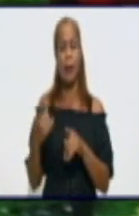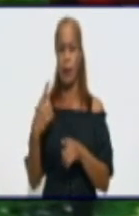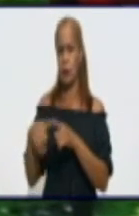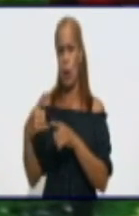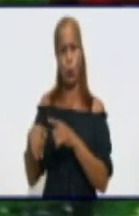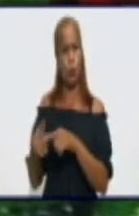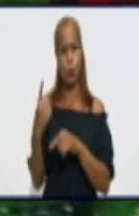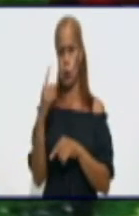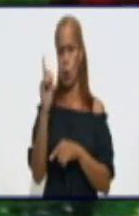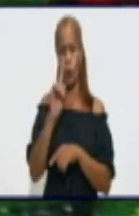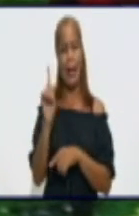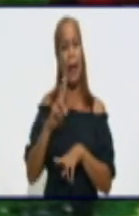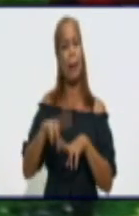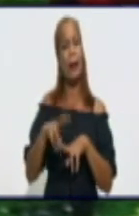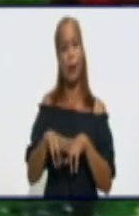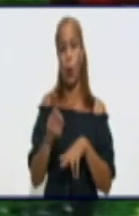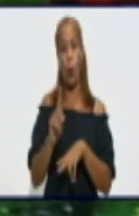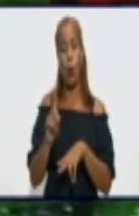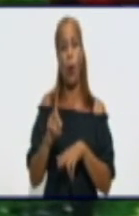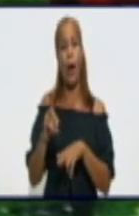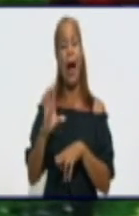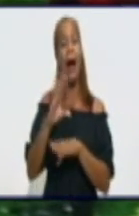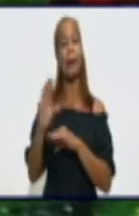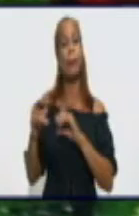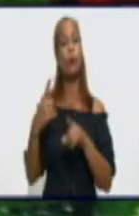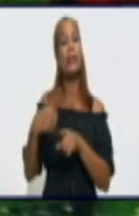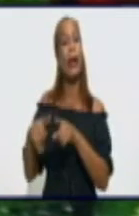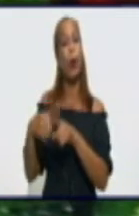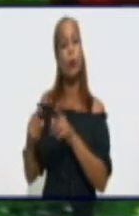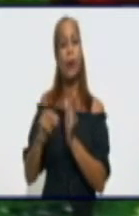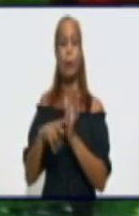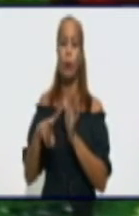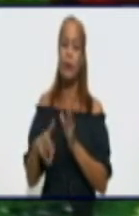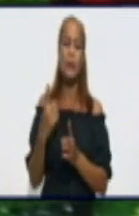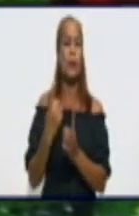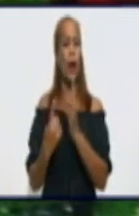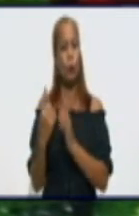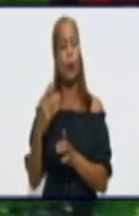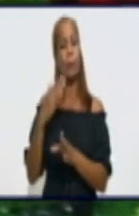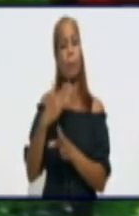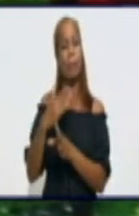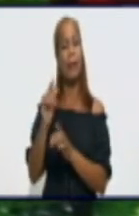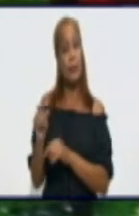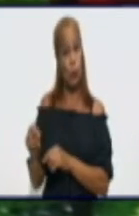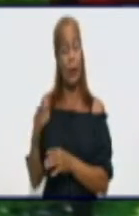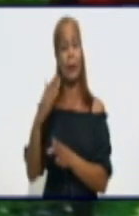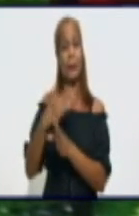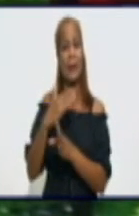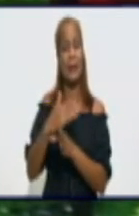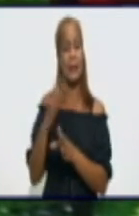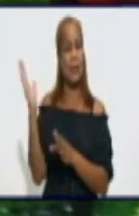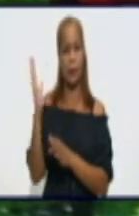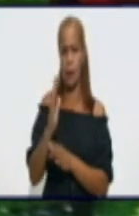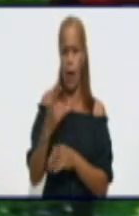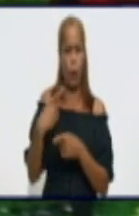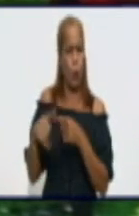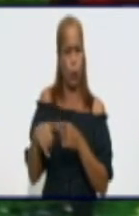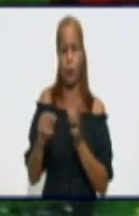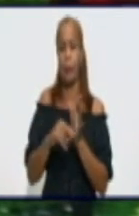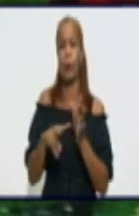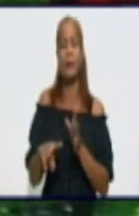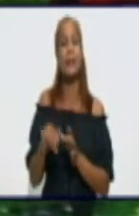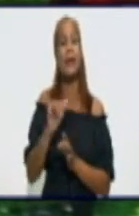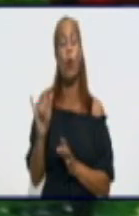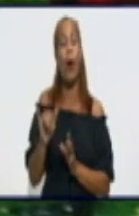otro territorio con una situación complicada, alguien que venga de Santiago de Cuba. Para esas personas, lo que está establecido es